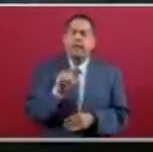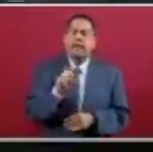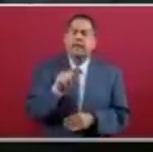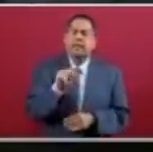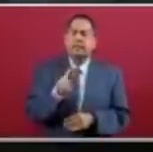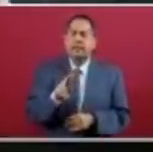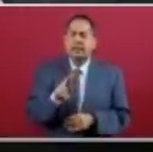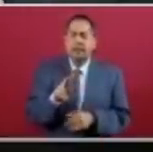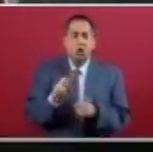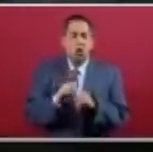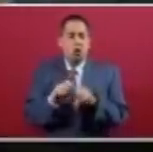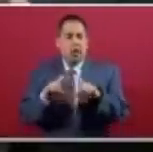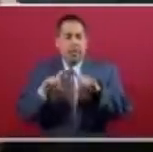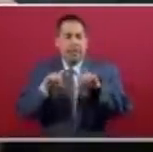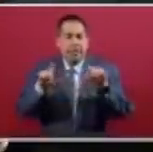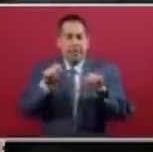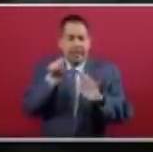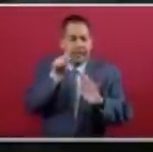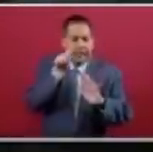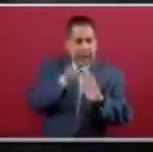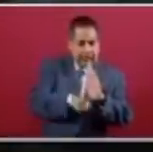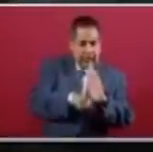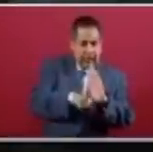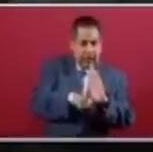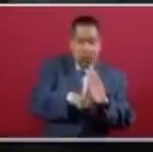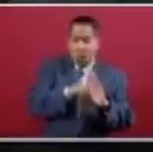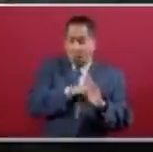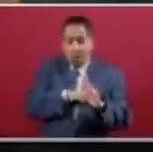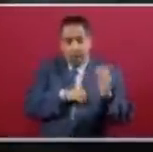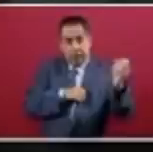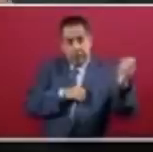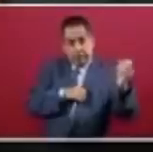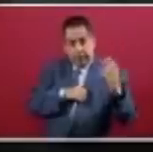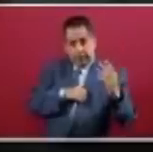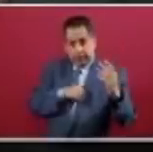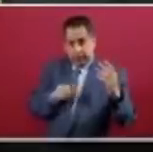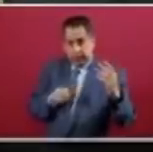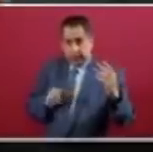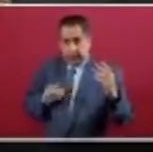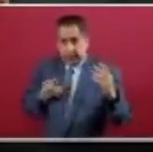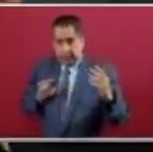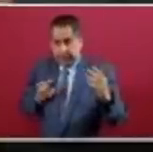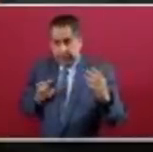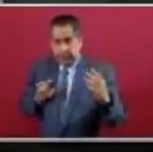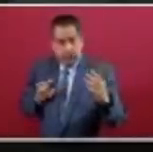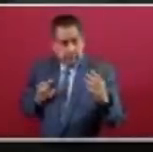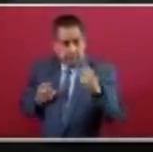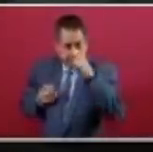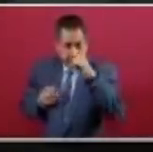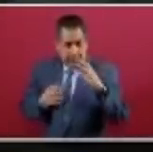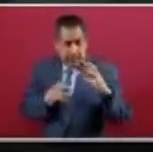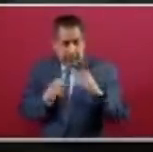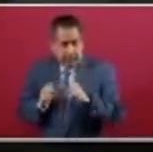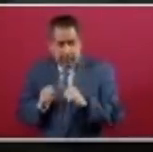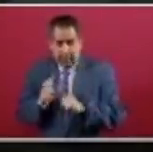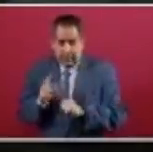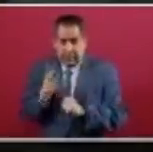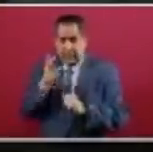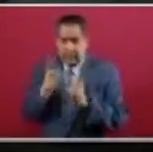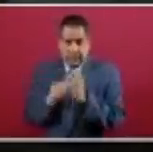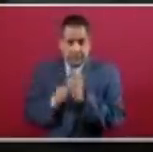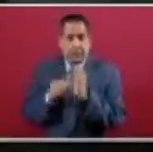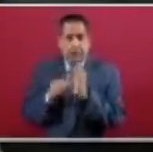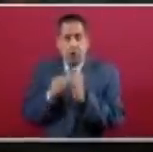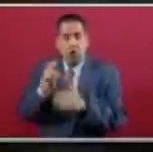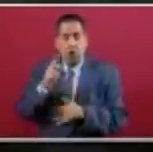una tarjeta emisora y una receptora, hubiera la posibilidad de captar esos 33,000 millones de